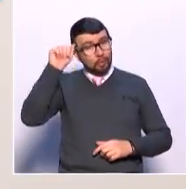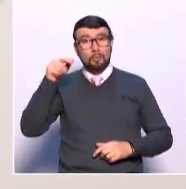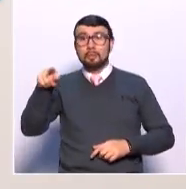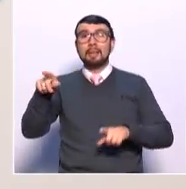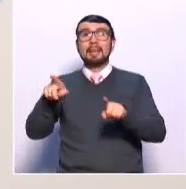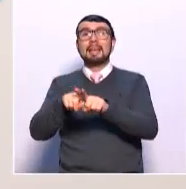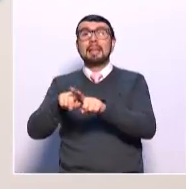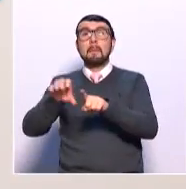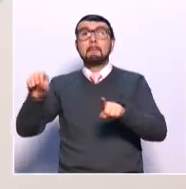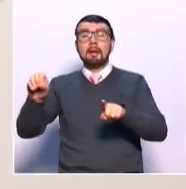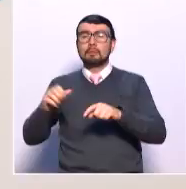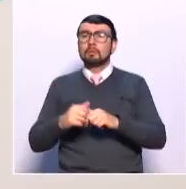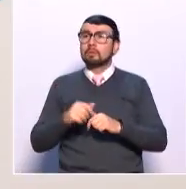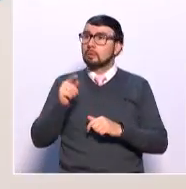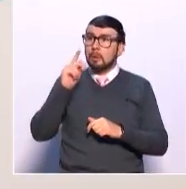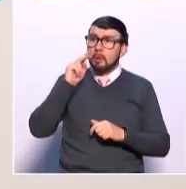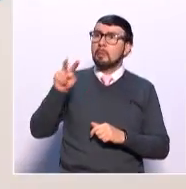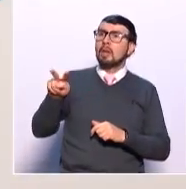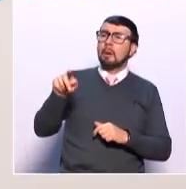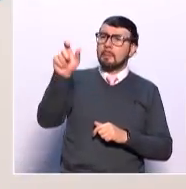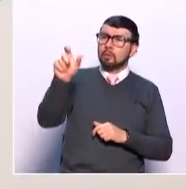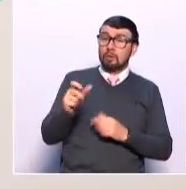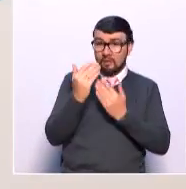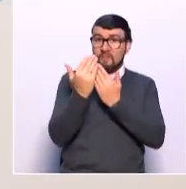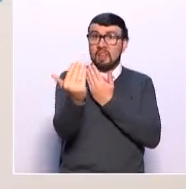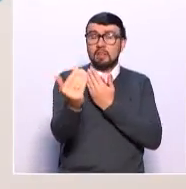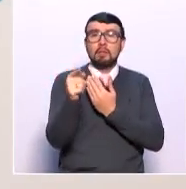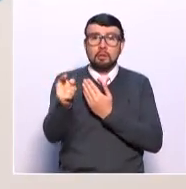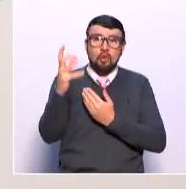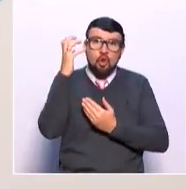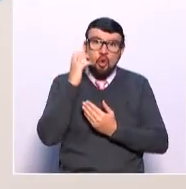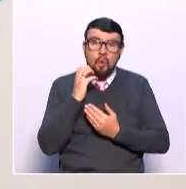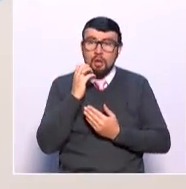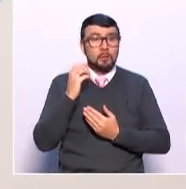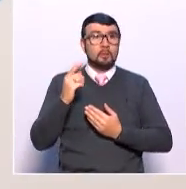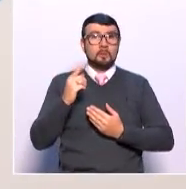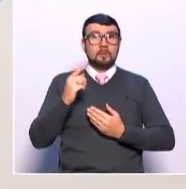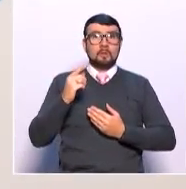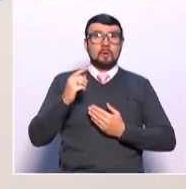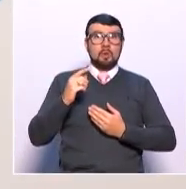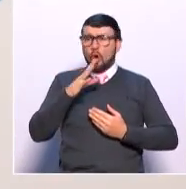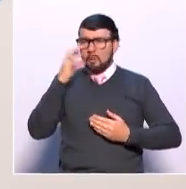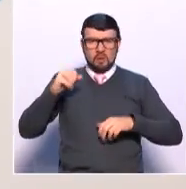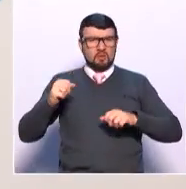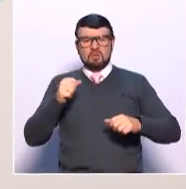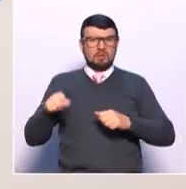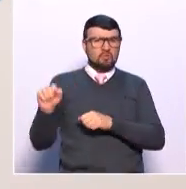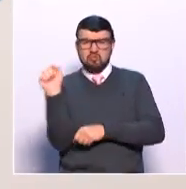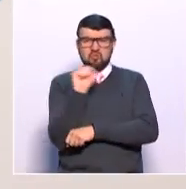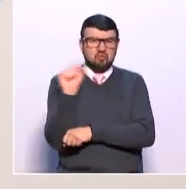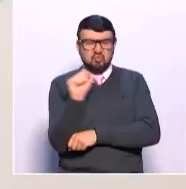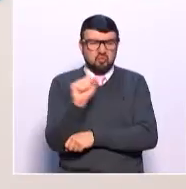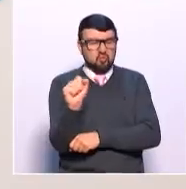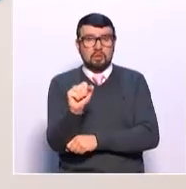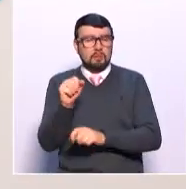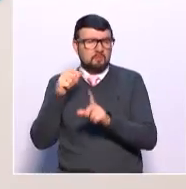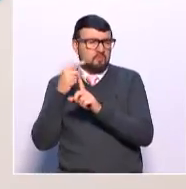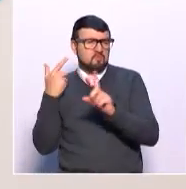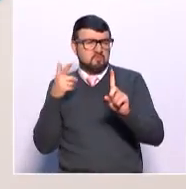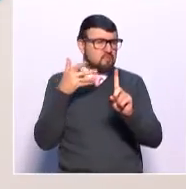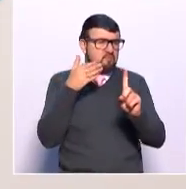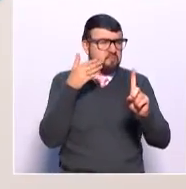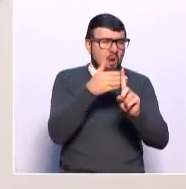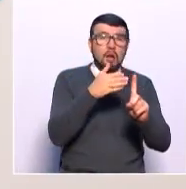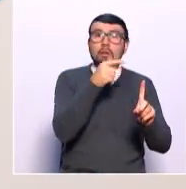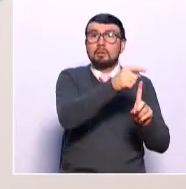entonces él vio que le robaron a una persona delante y mi hermano cogidos aceleró el carril de vuelta de ese ladrón y mi hermano me dijo en